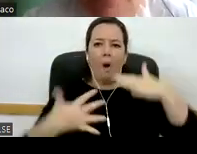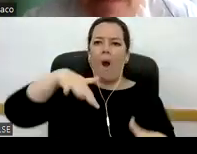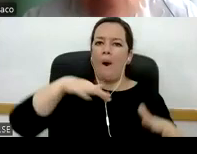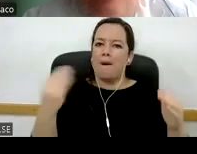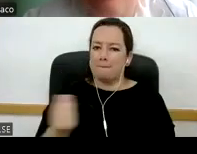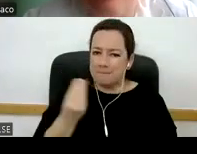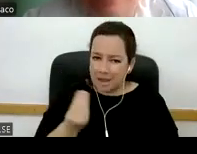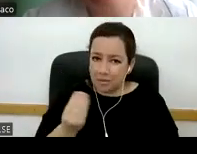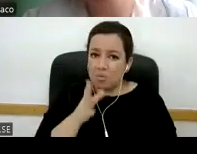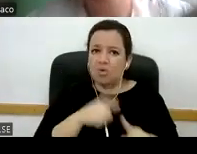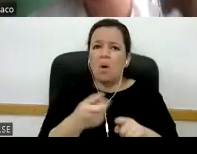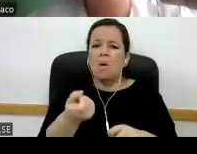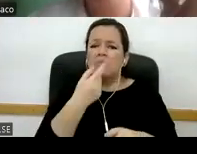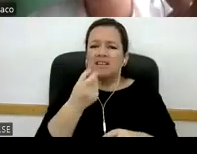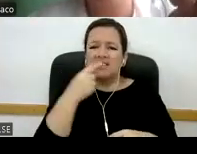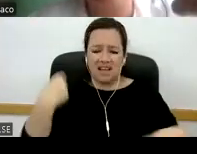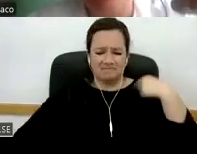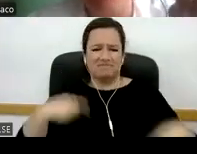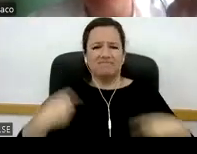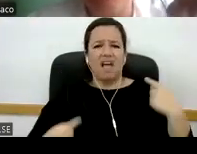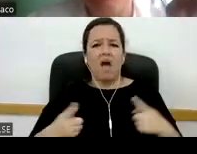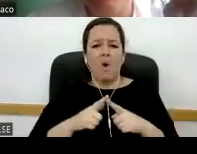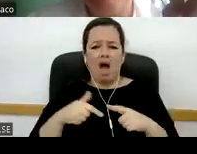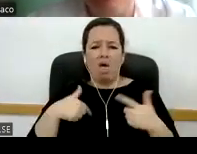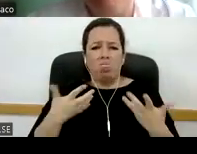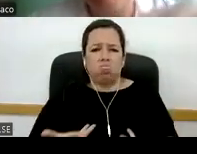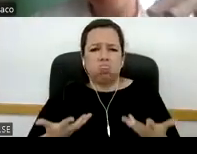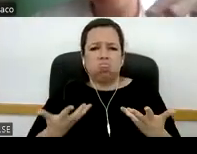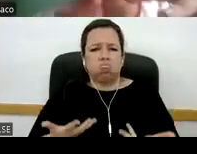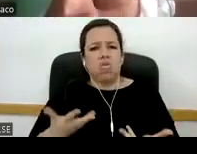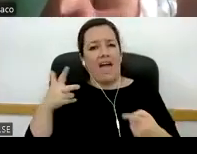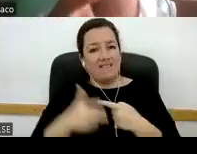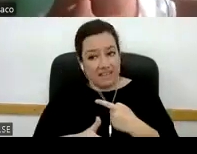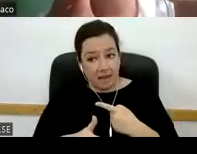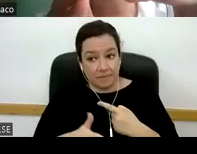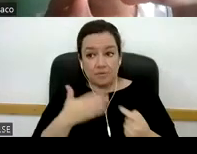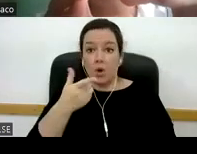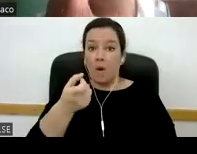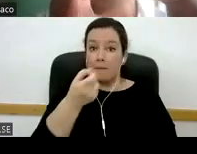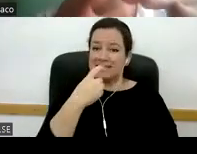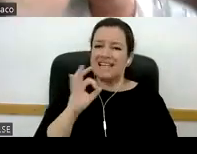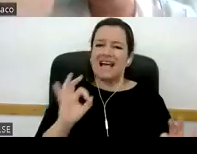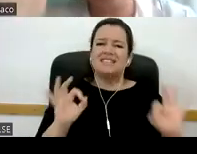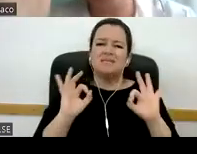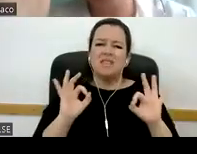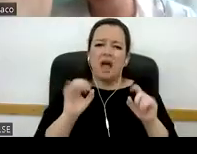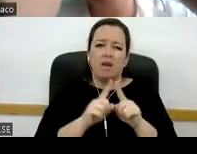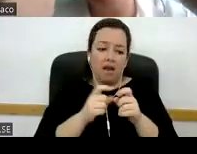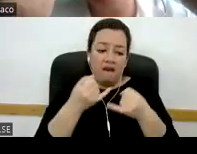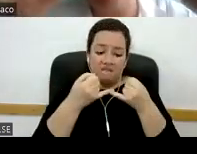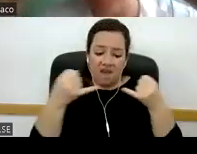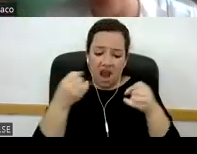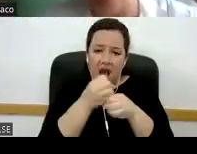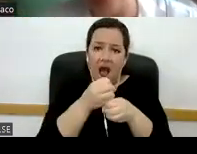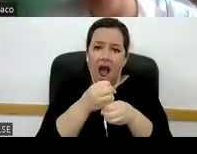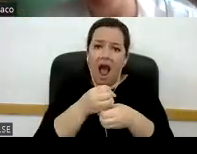medicación antianginosa, porque conseguimos, o sea, con la medicación antianginosa lo que hacemos es dilatar los vasos, de